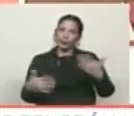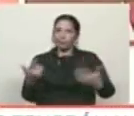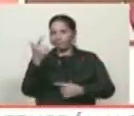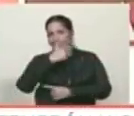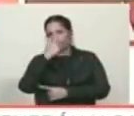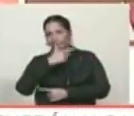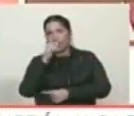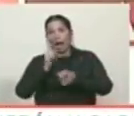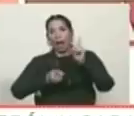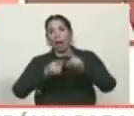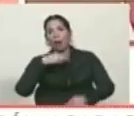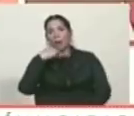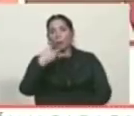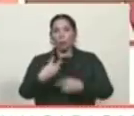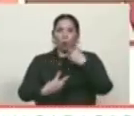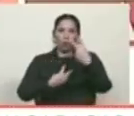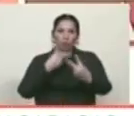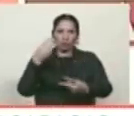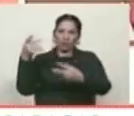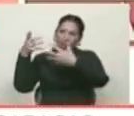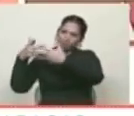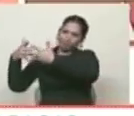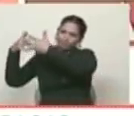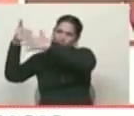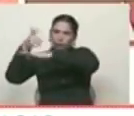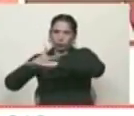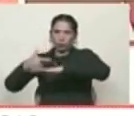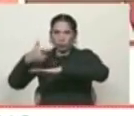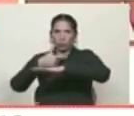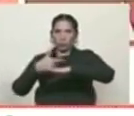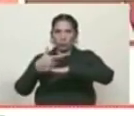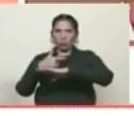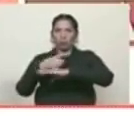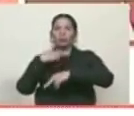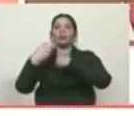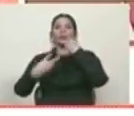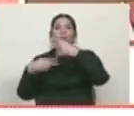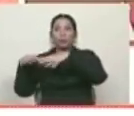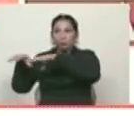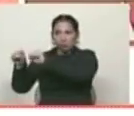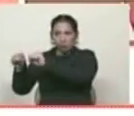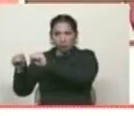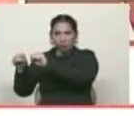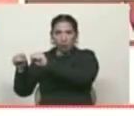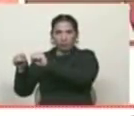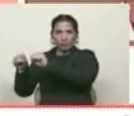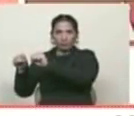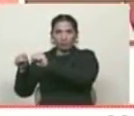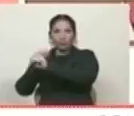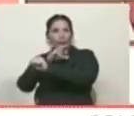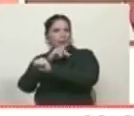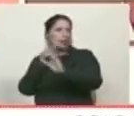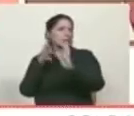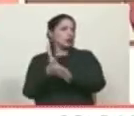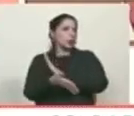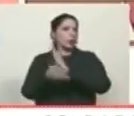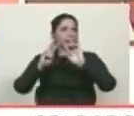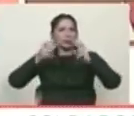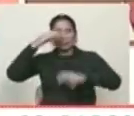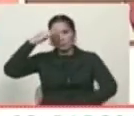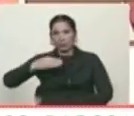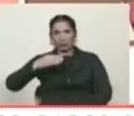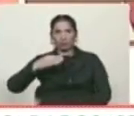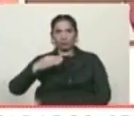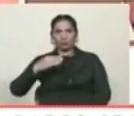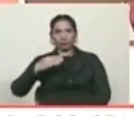algunos voceros del gobierno norteamericano, que más que del gobierno son voceros del imperialismo. Y hablamos del tema de los militares. Y